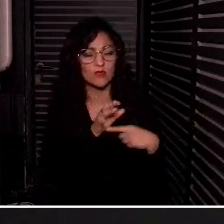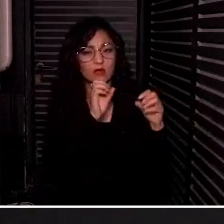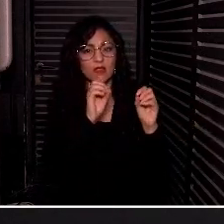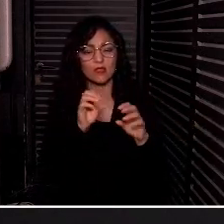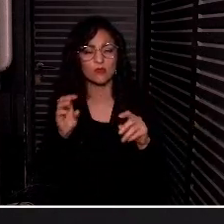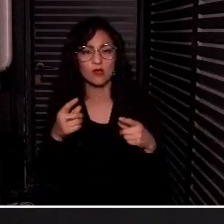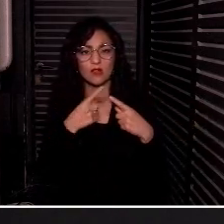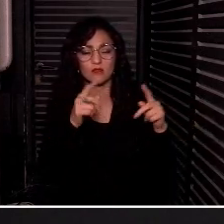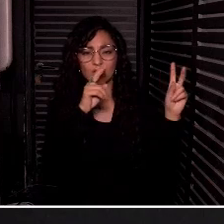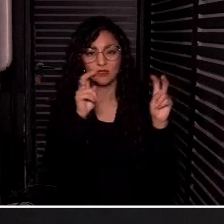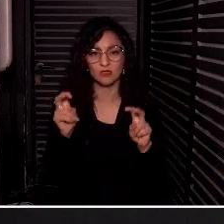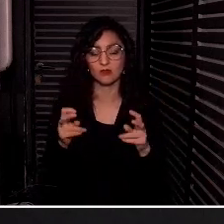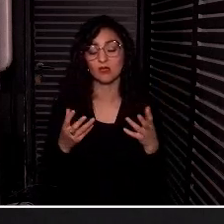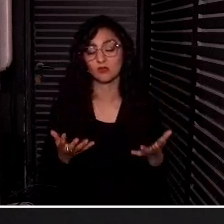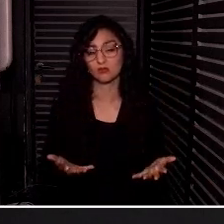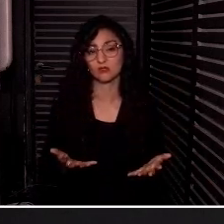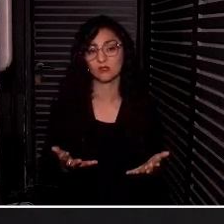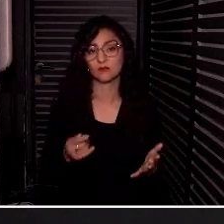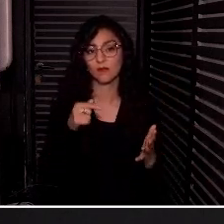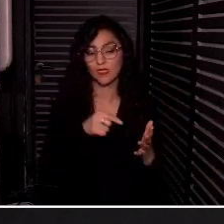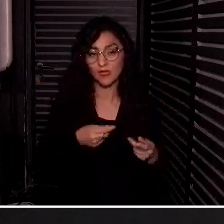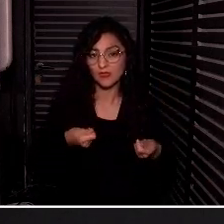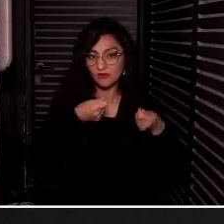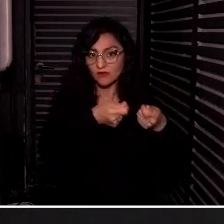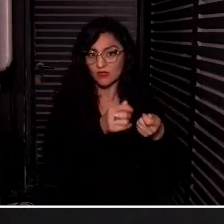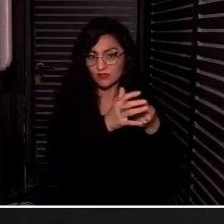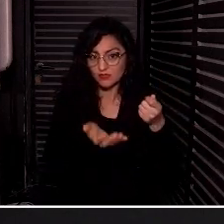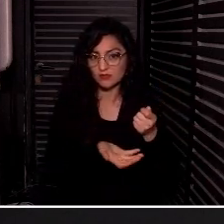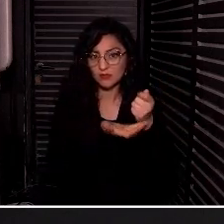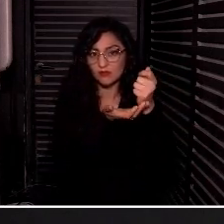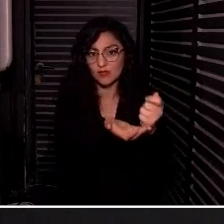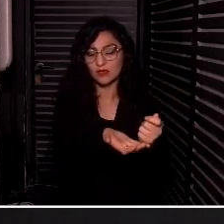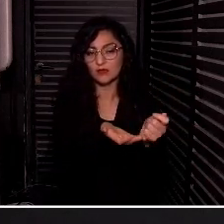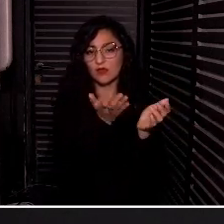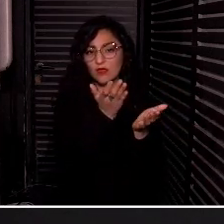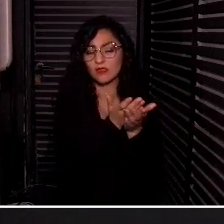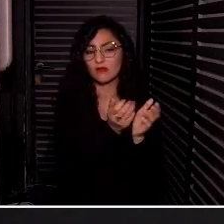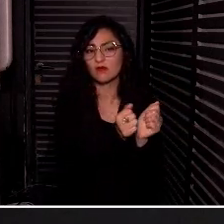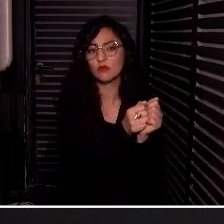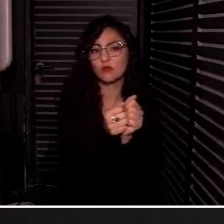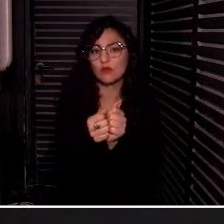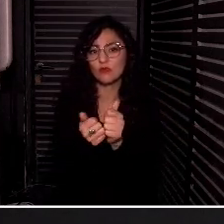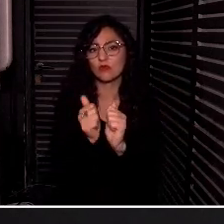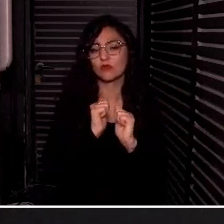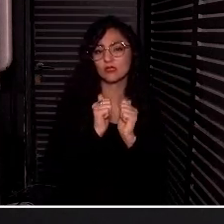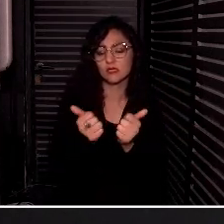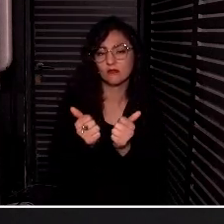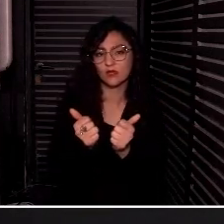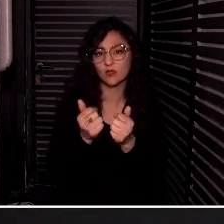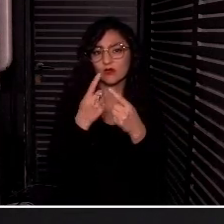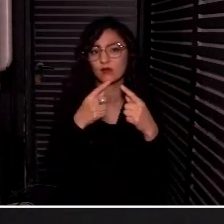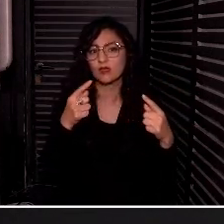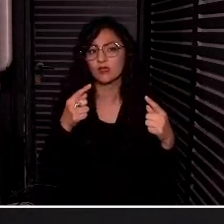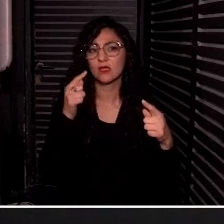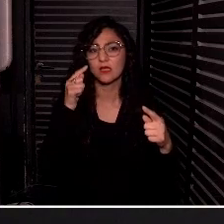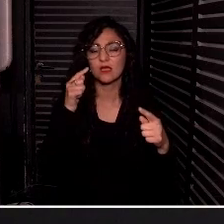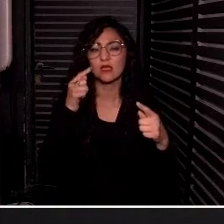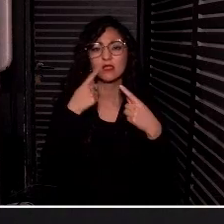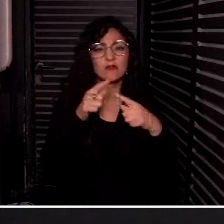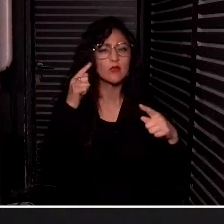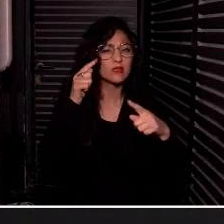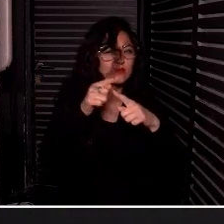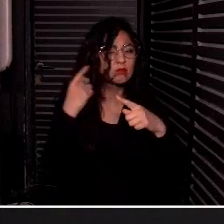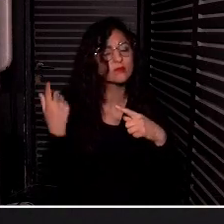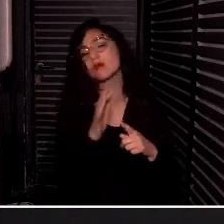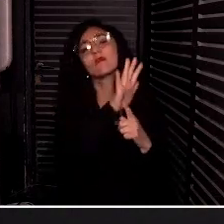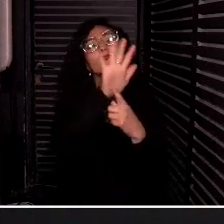es relevante entonces eh este financiamiento sí tiene que estar acompañado de desafíos y de metas objetivas de masividad para